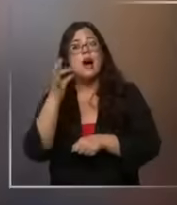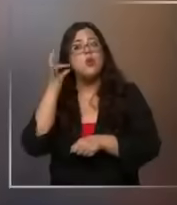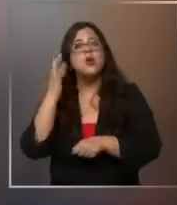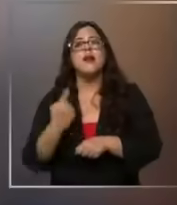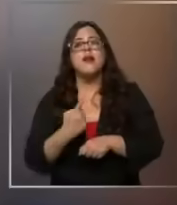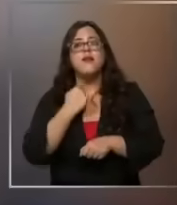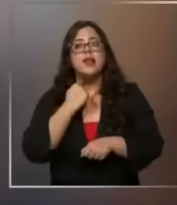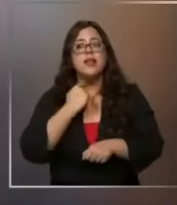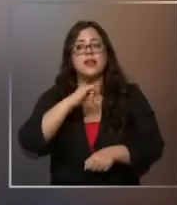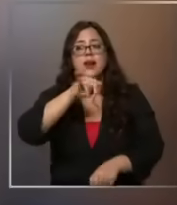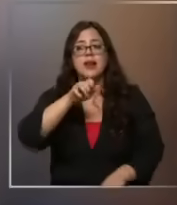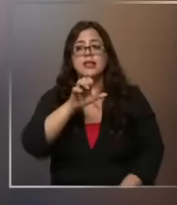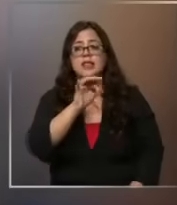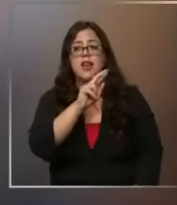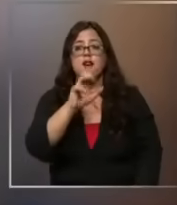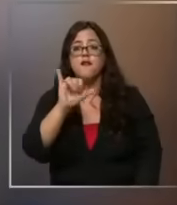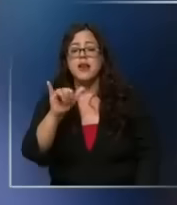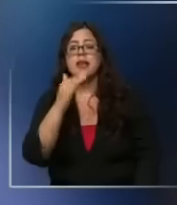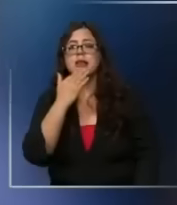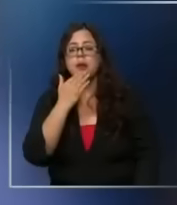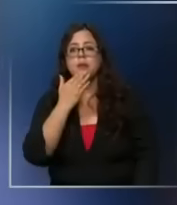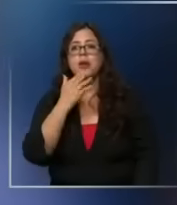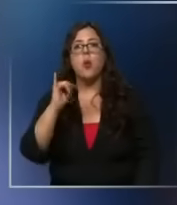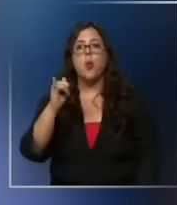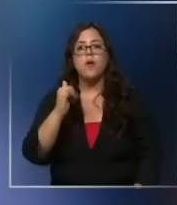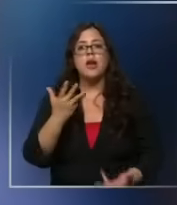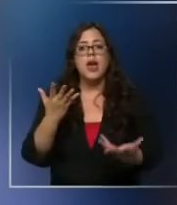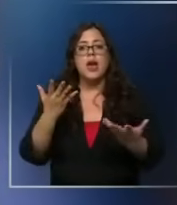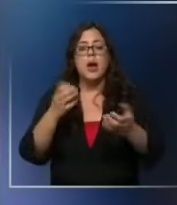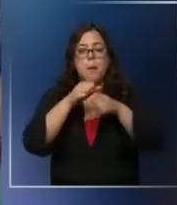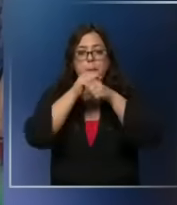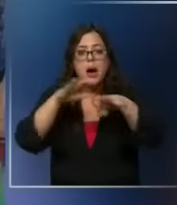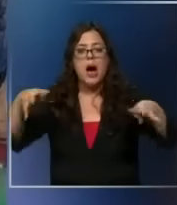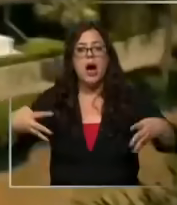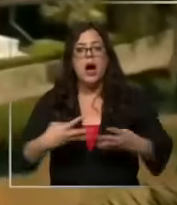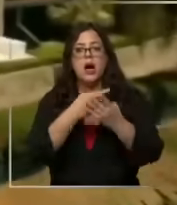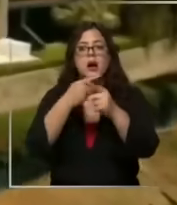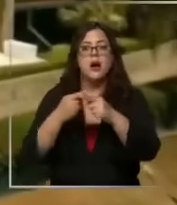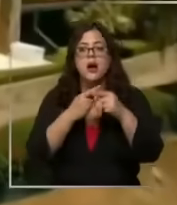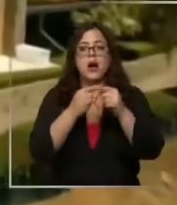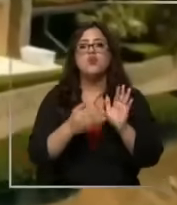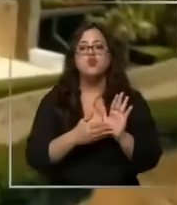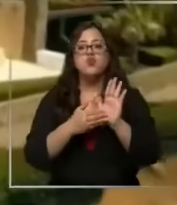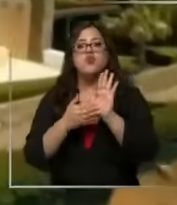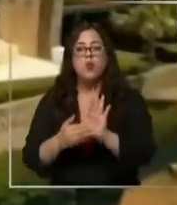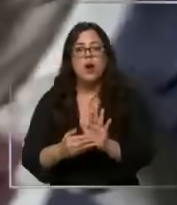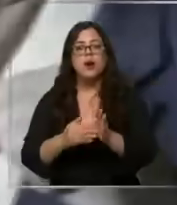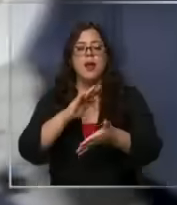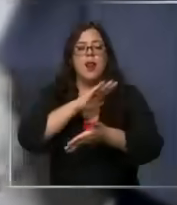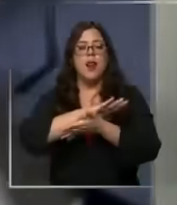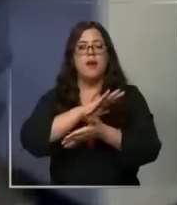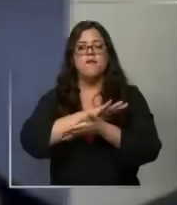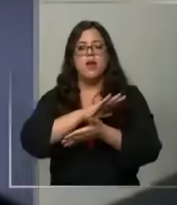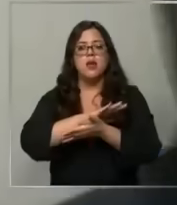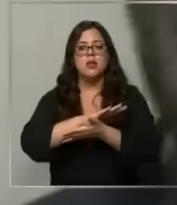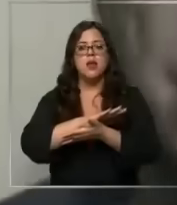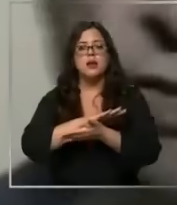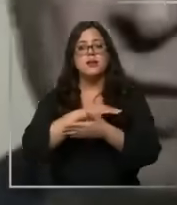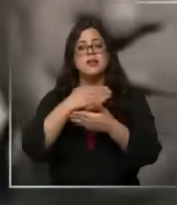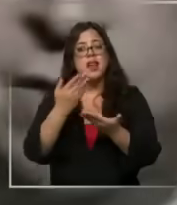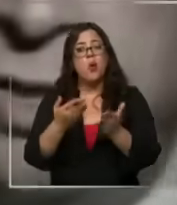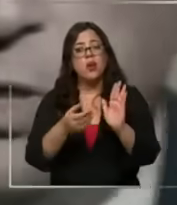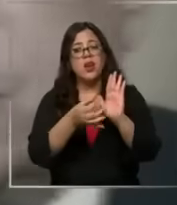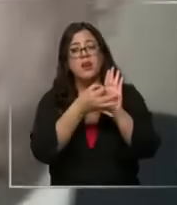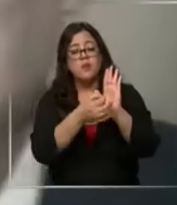víctimas de Jeffrey Epstein, también ha recorrido este jueves las redes sociales como muestra de lo que ocurrió en las fiestas. Aunque ser mencionado